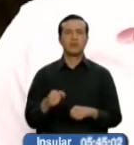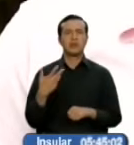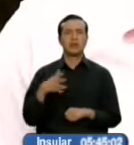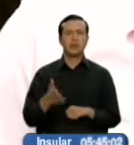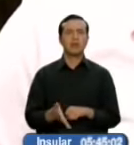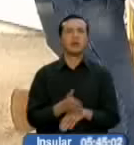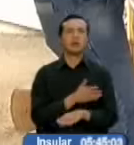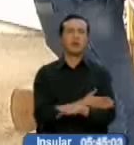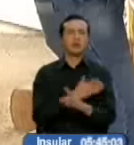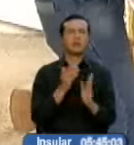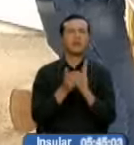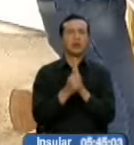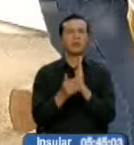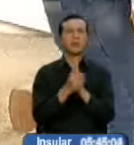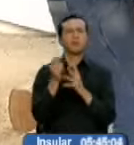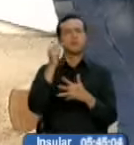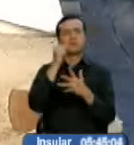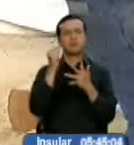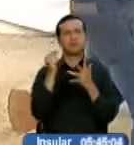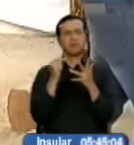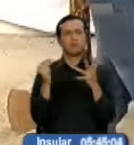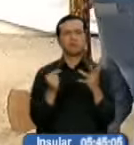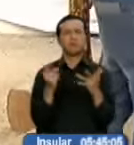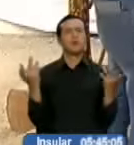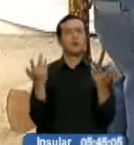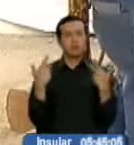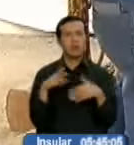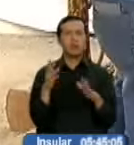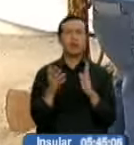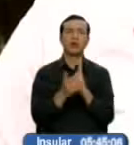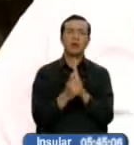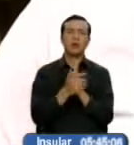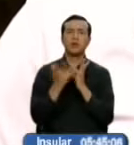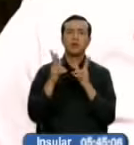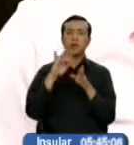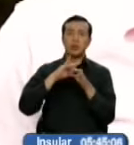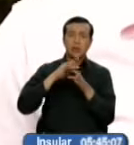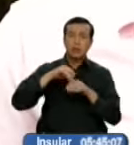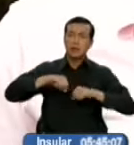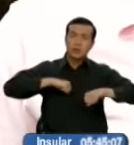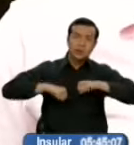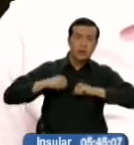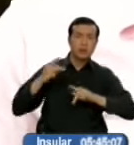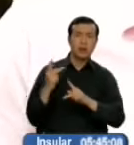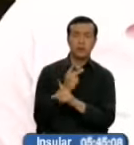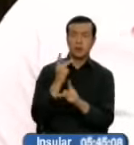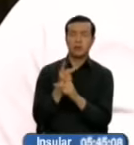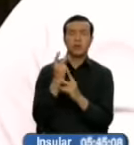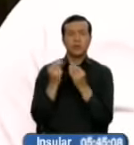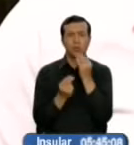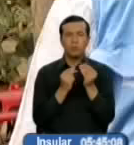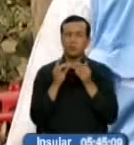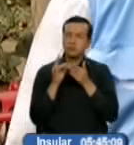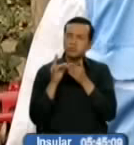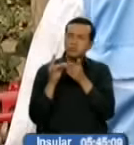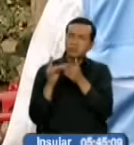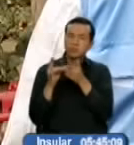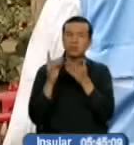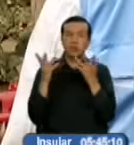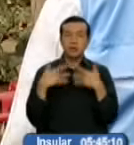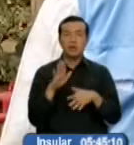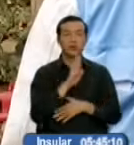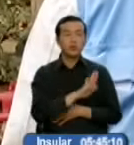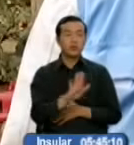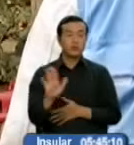muchas capacitaciones, también teníamos capacitación de gestión de riesgo, nos fuimos encaminando. Están haciendo